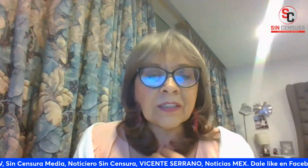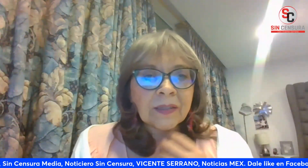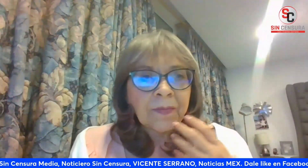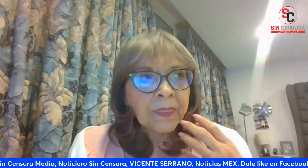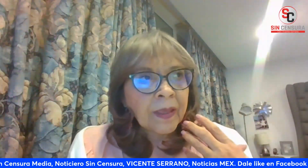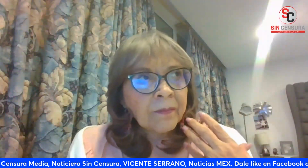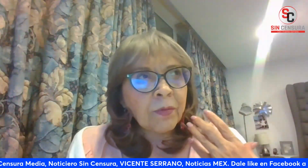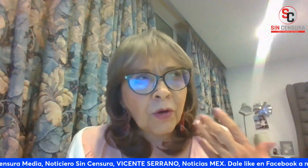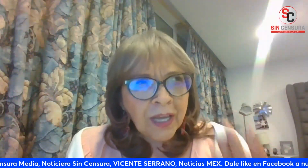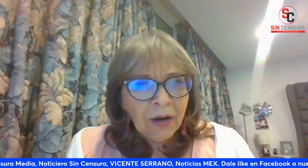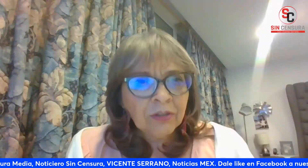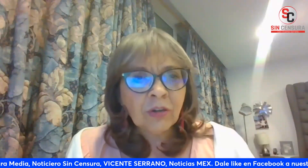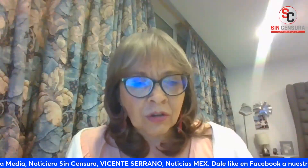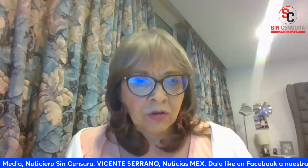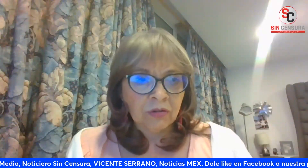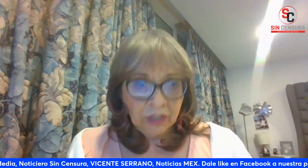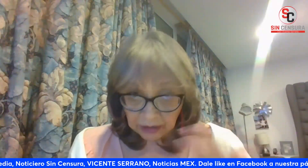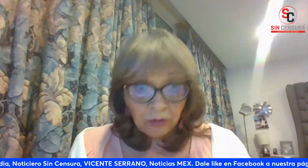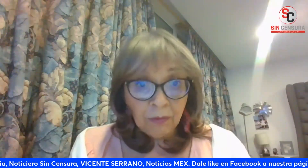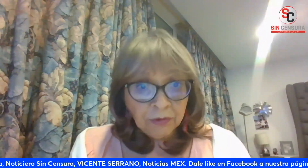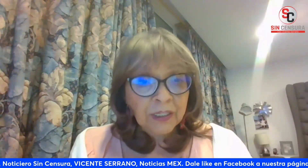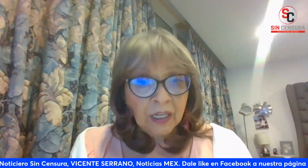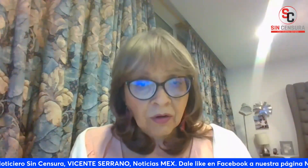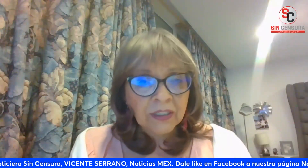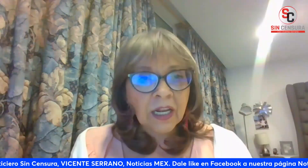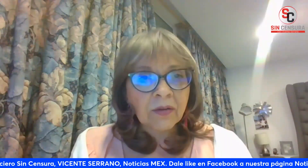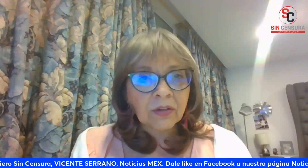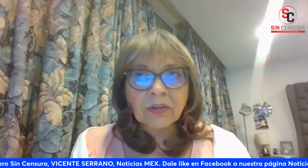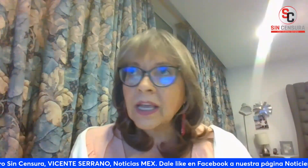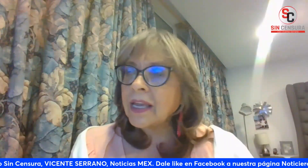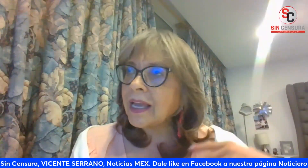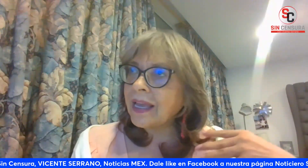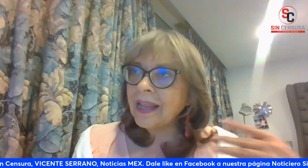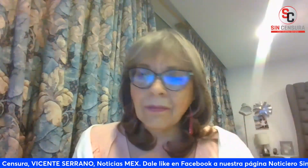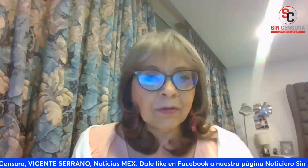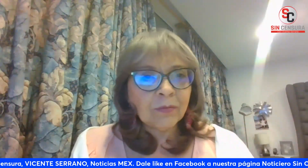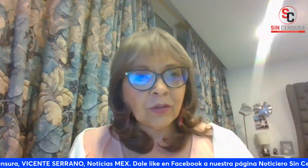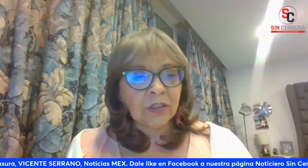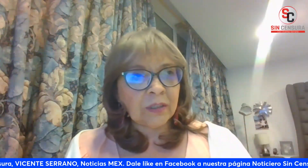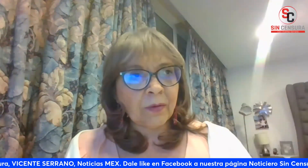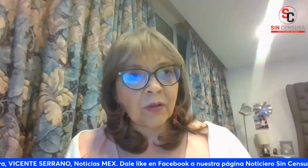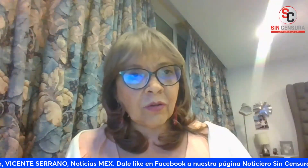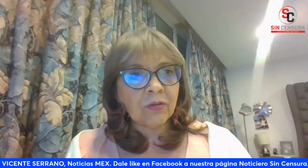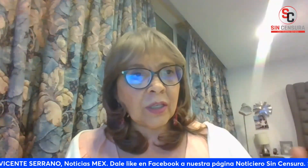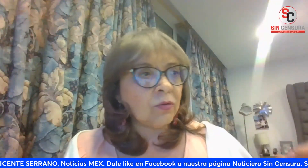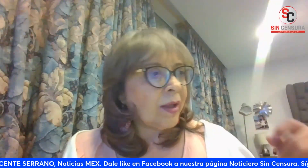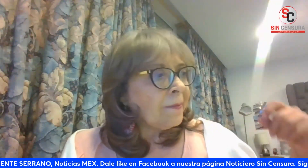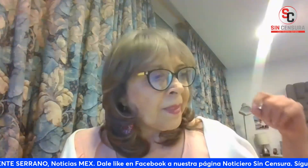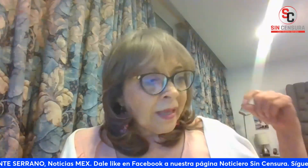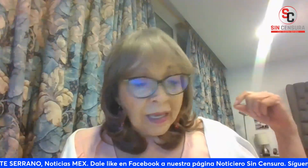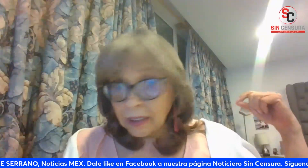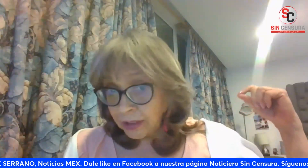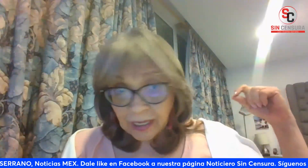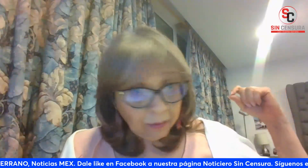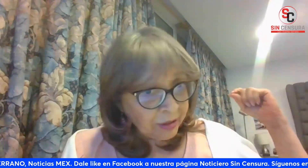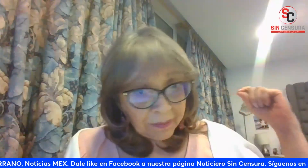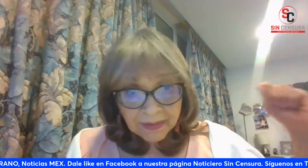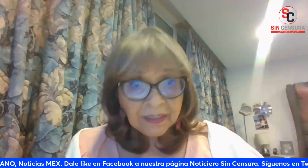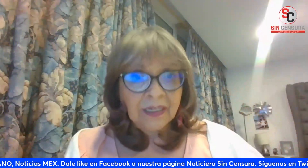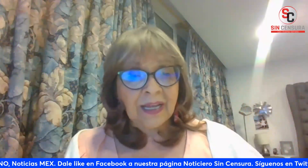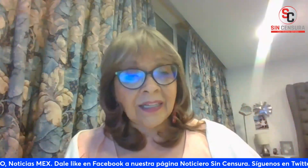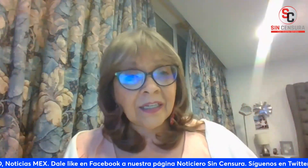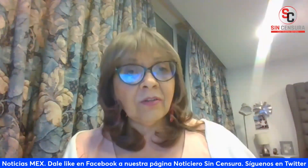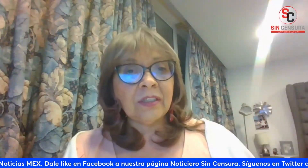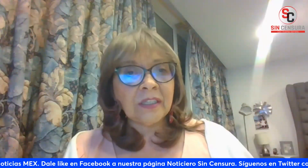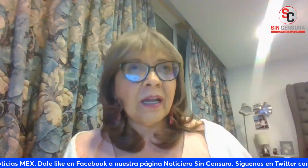yo digo es, ¿por qué nosotros, que somos seguidores de la 4T, que queremos mucho que este proyecto continúe, que seríamos